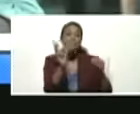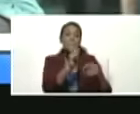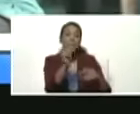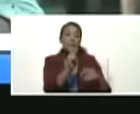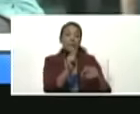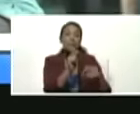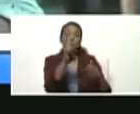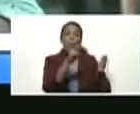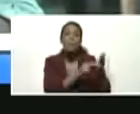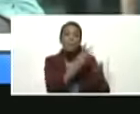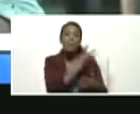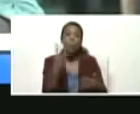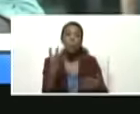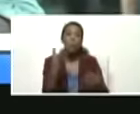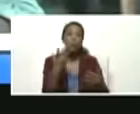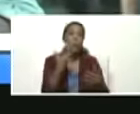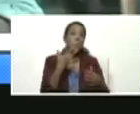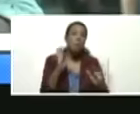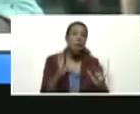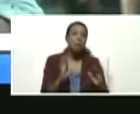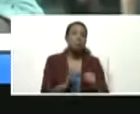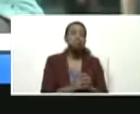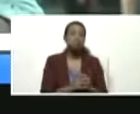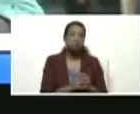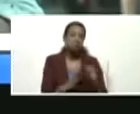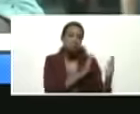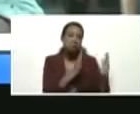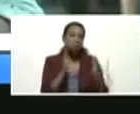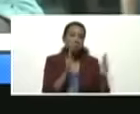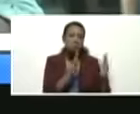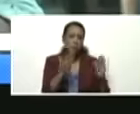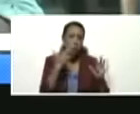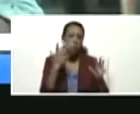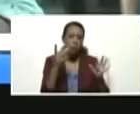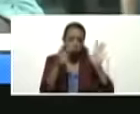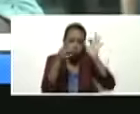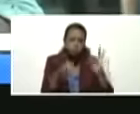2024, yo puedo decirlo, hoy por hoy,